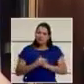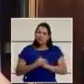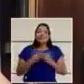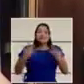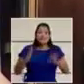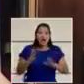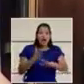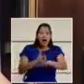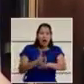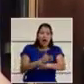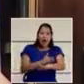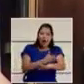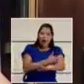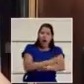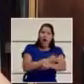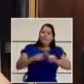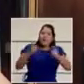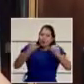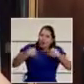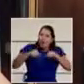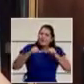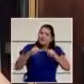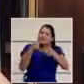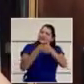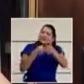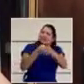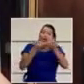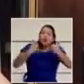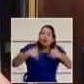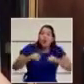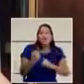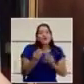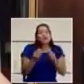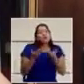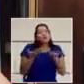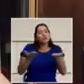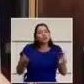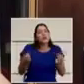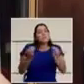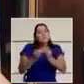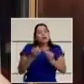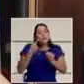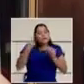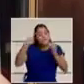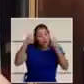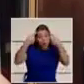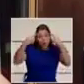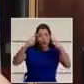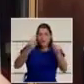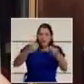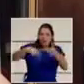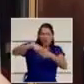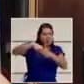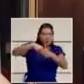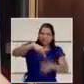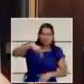para ello, la lucha sigue activa porque aún hay muchas cosas que hacer y muchas barreras que derrumbar.